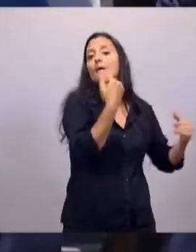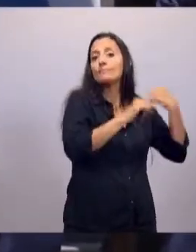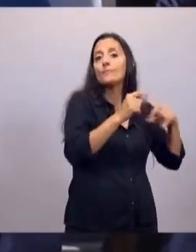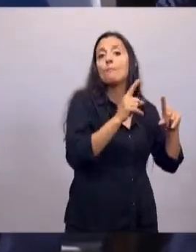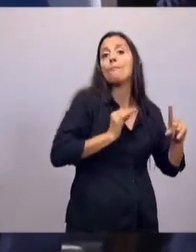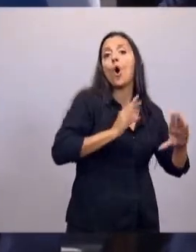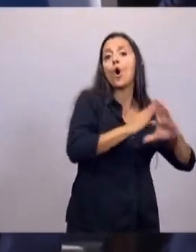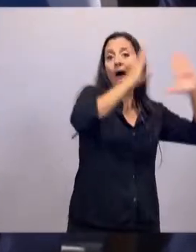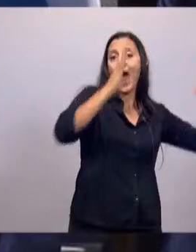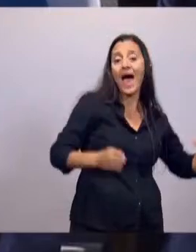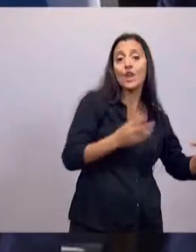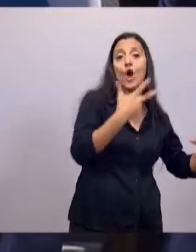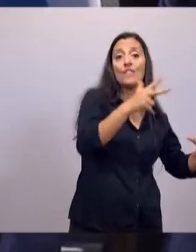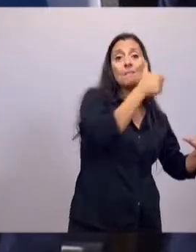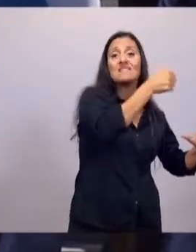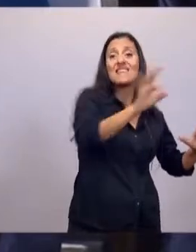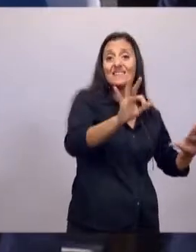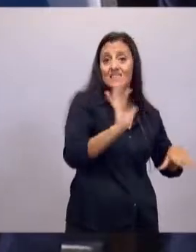del